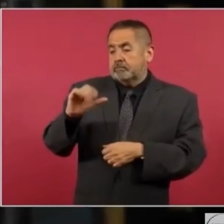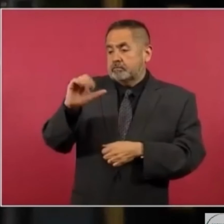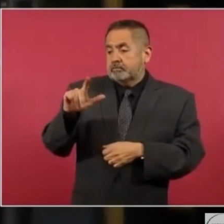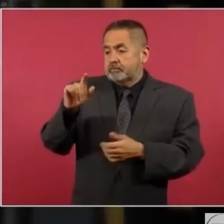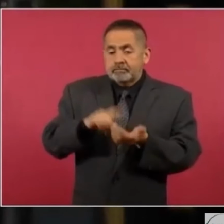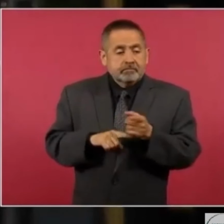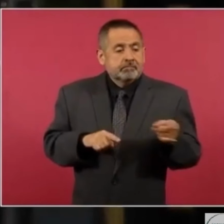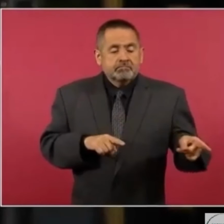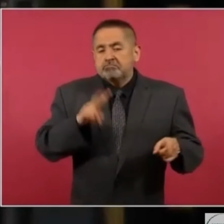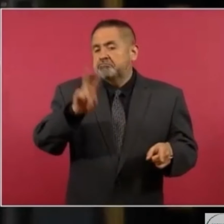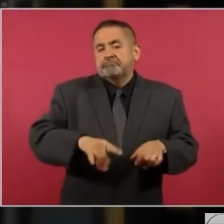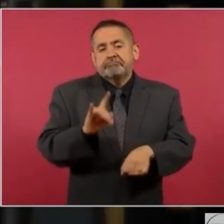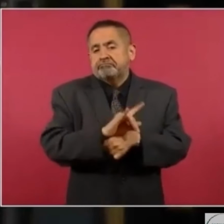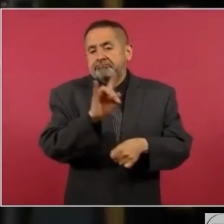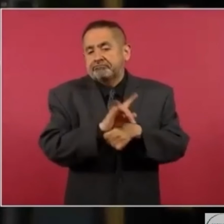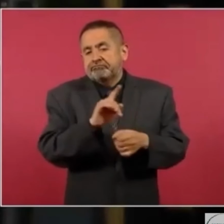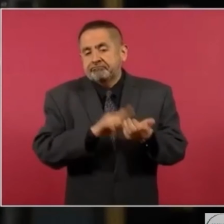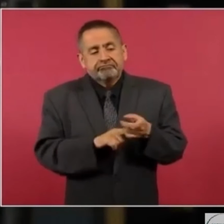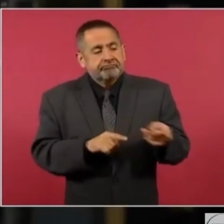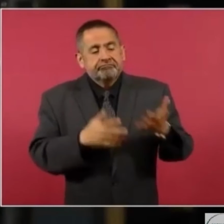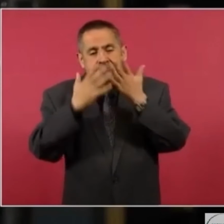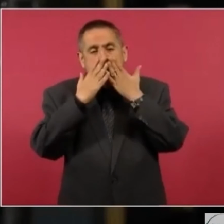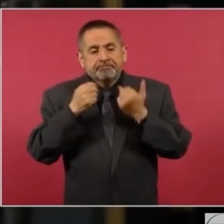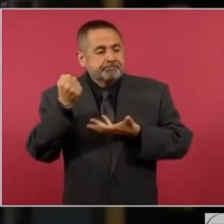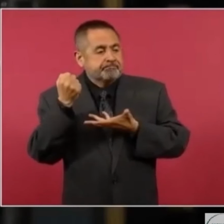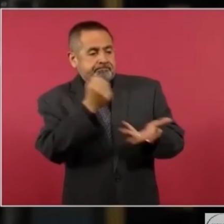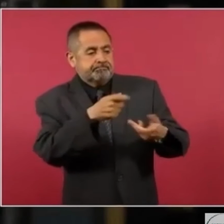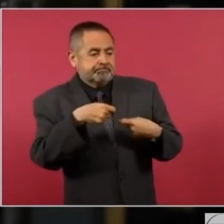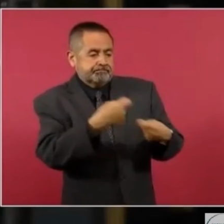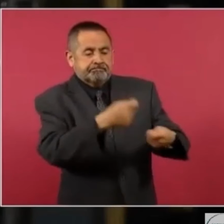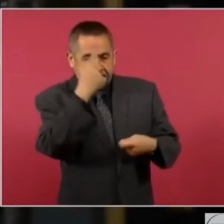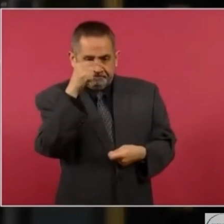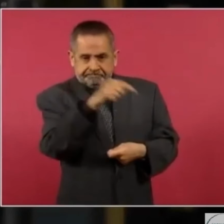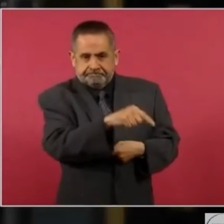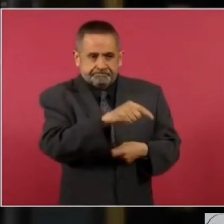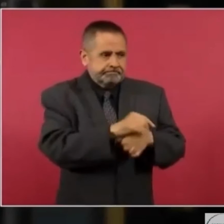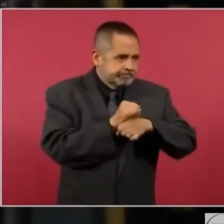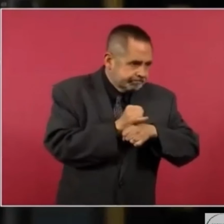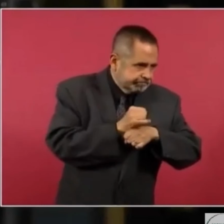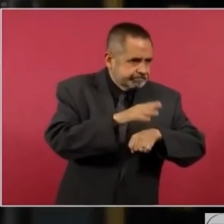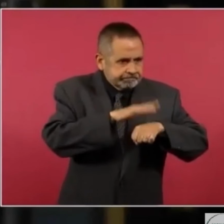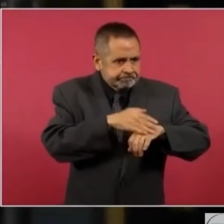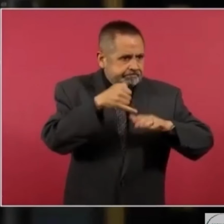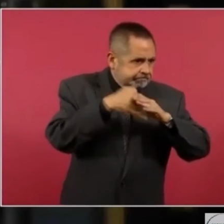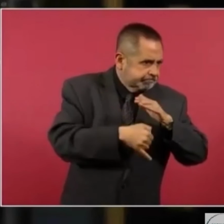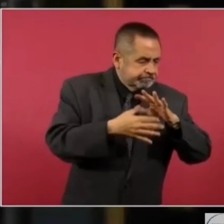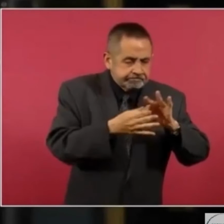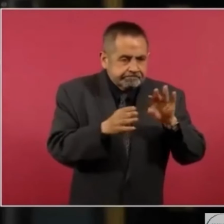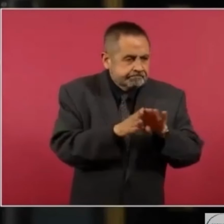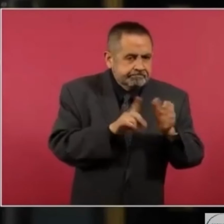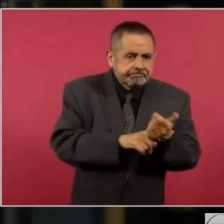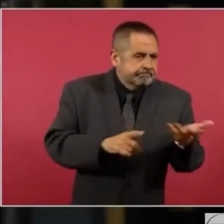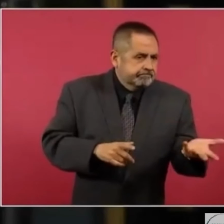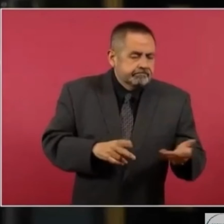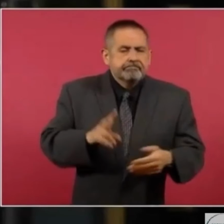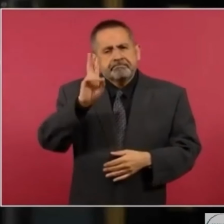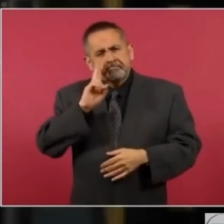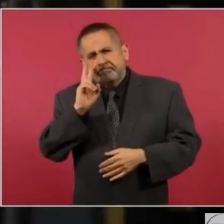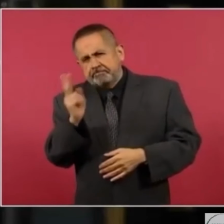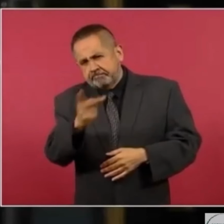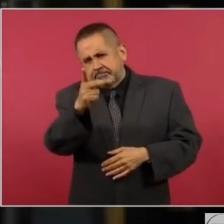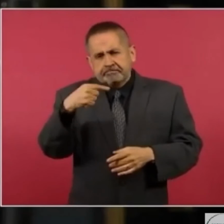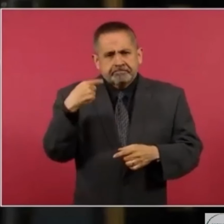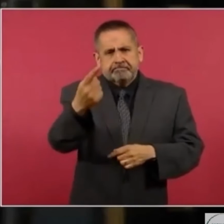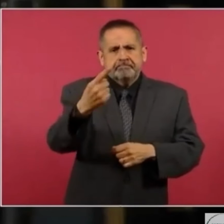de simulación por falta de presupuesto. Preguntarle si para el 2023 ya